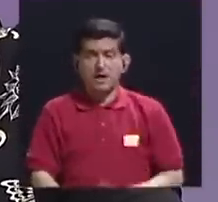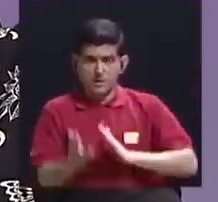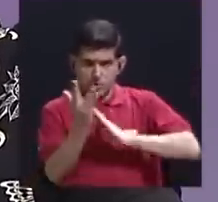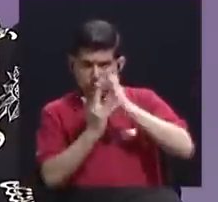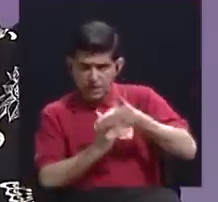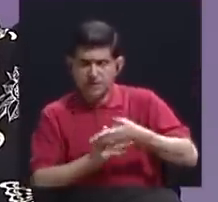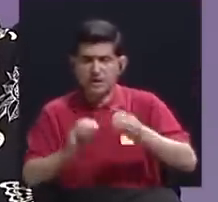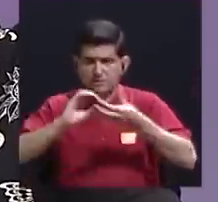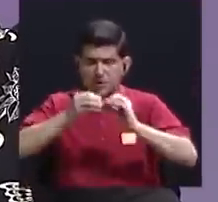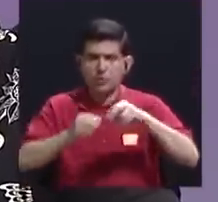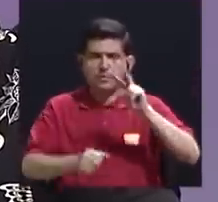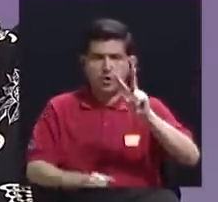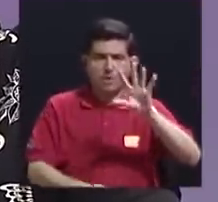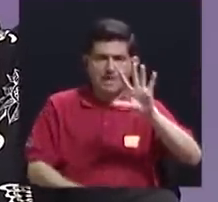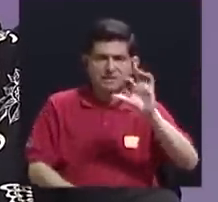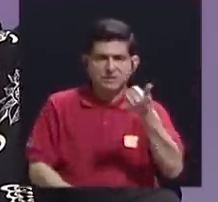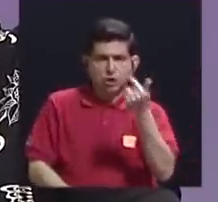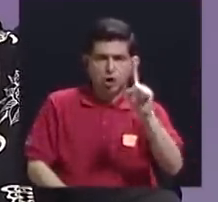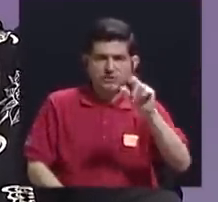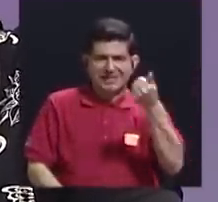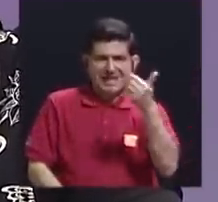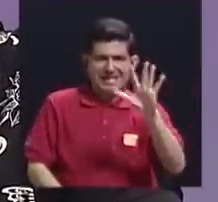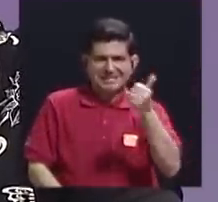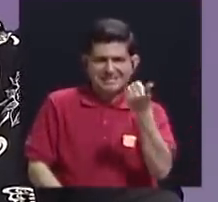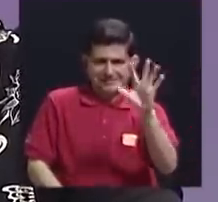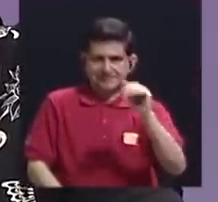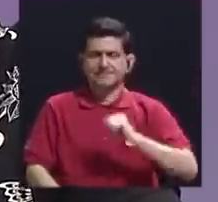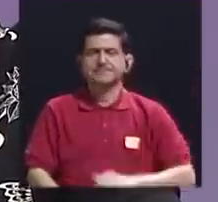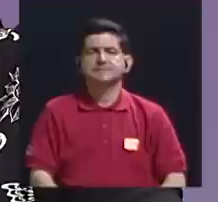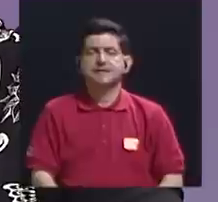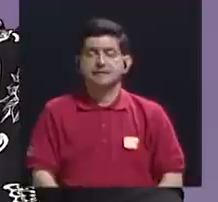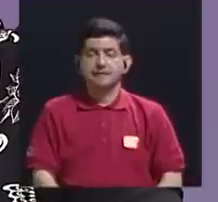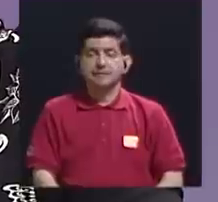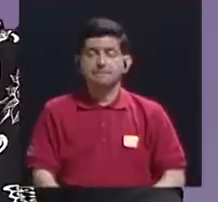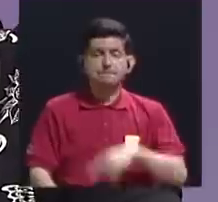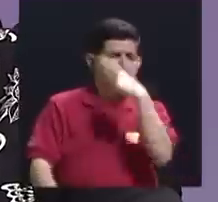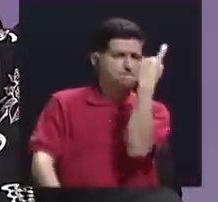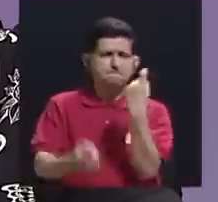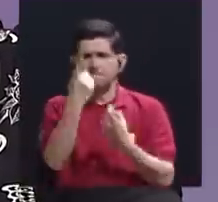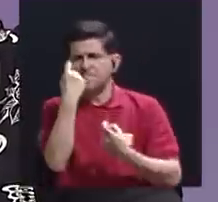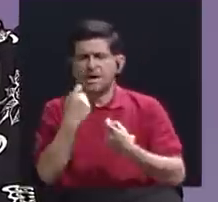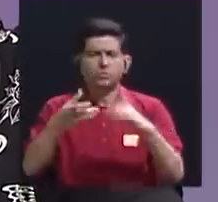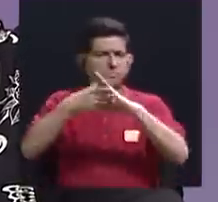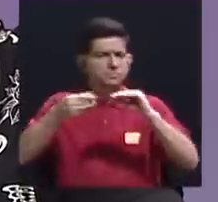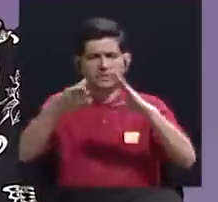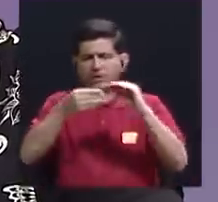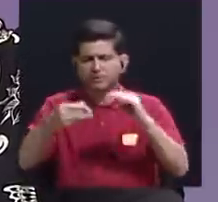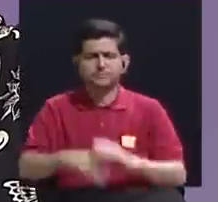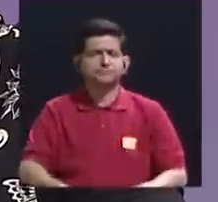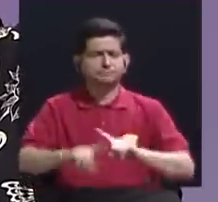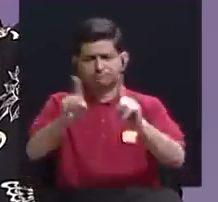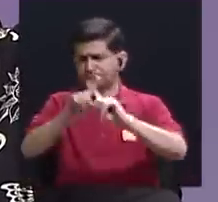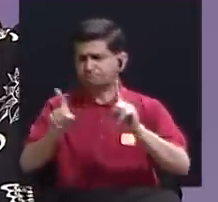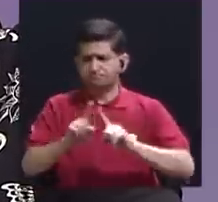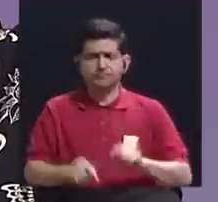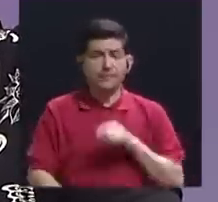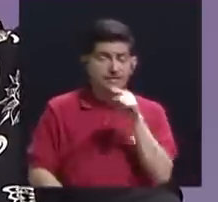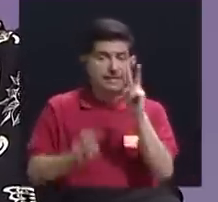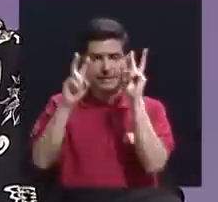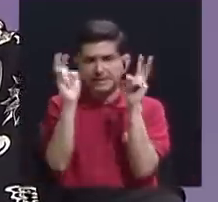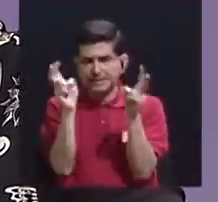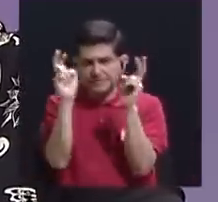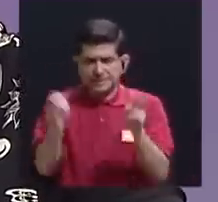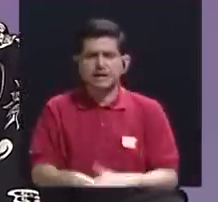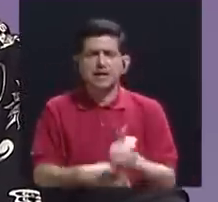través del número 25 11 15 15 nos haga preguntas y comentarios y observaciones sobre este